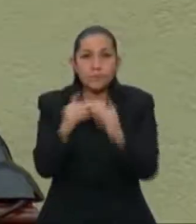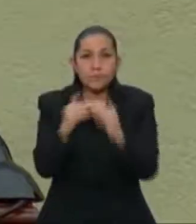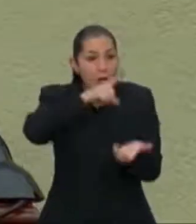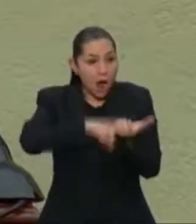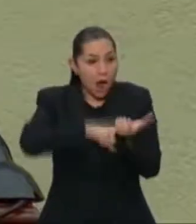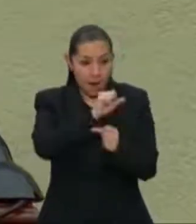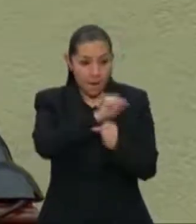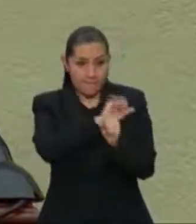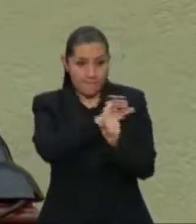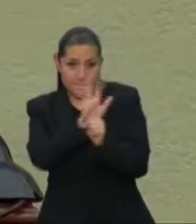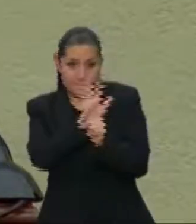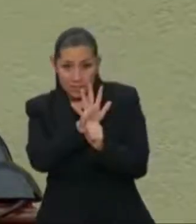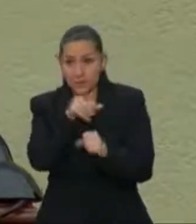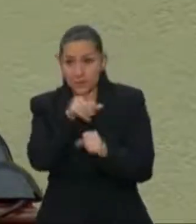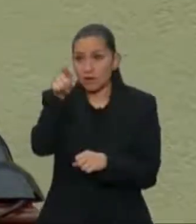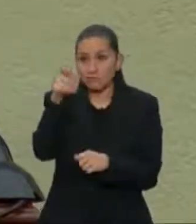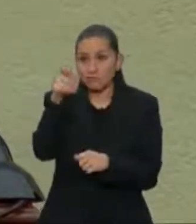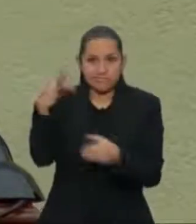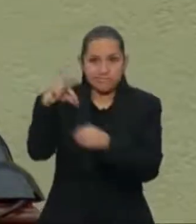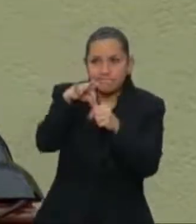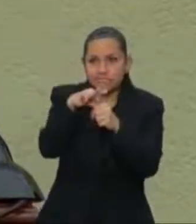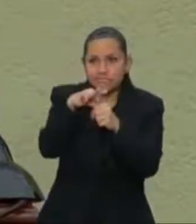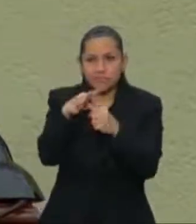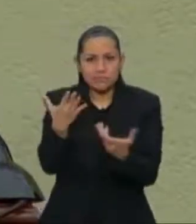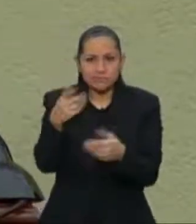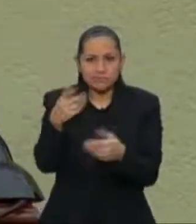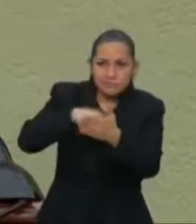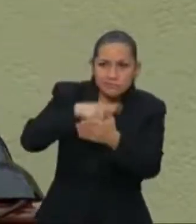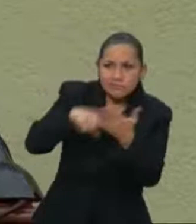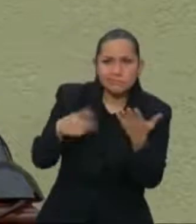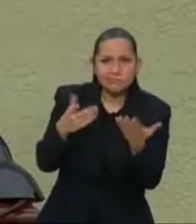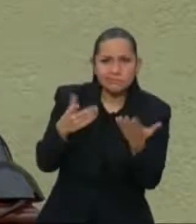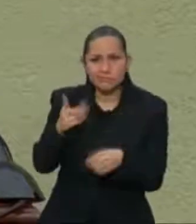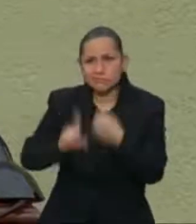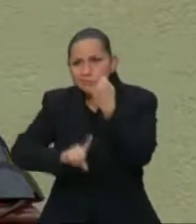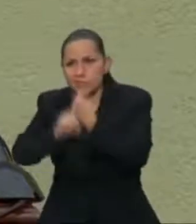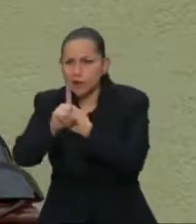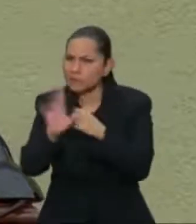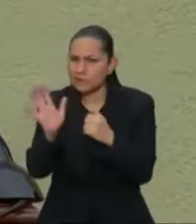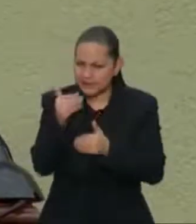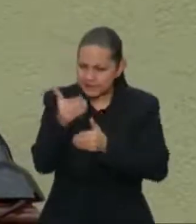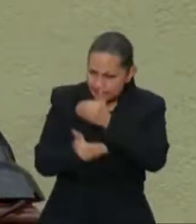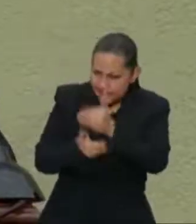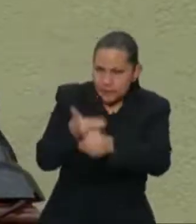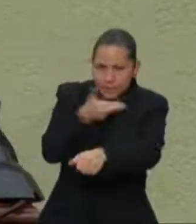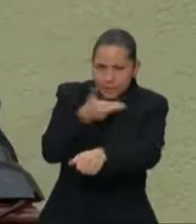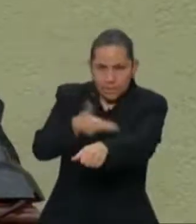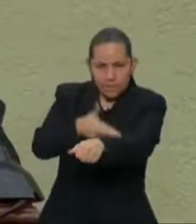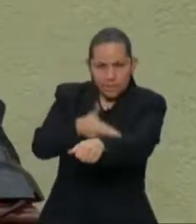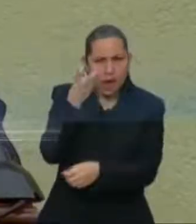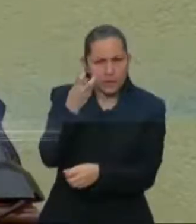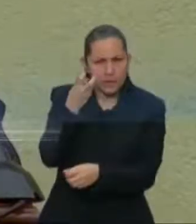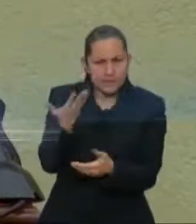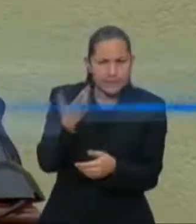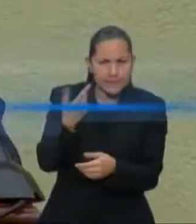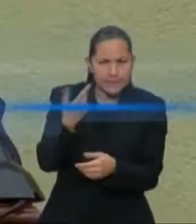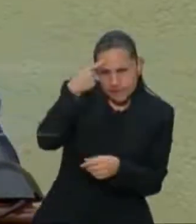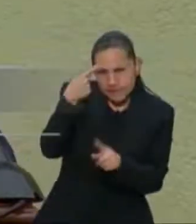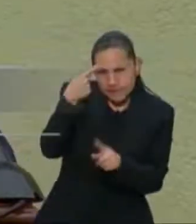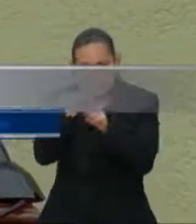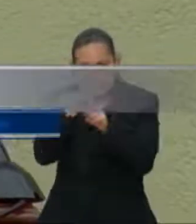pandemia y especialmente muy especialmente porque la ciudadanía se apropió de la elección con un entusiasmo extraordinario